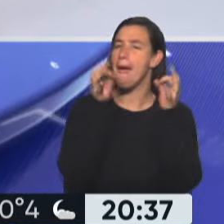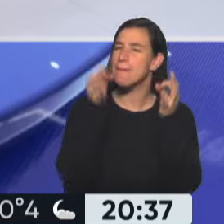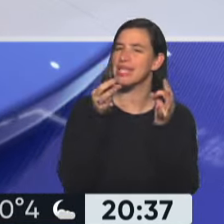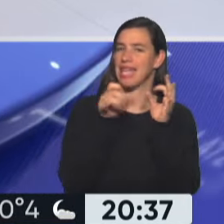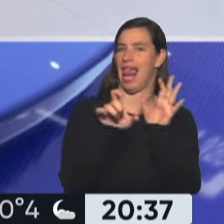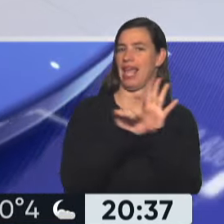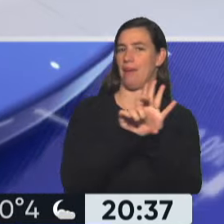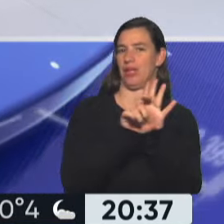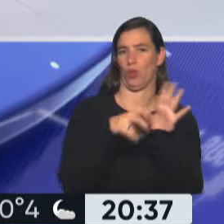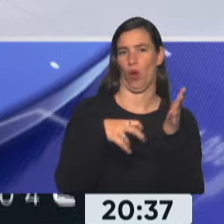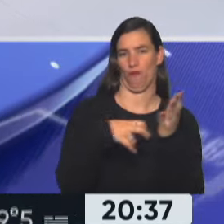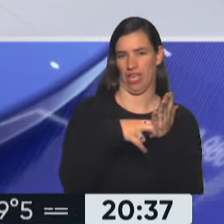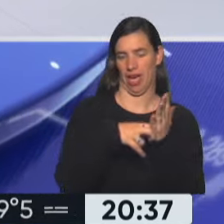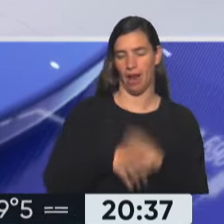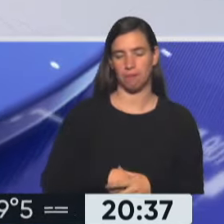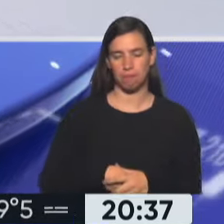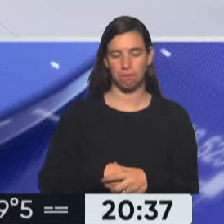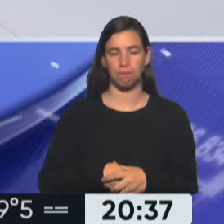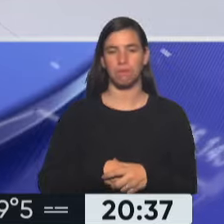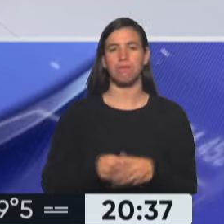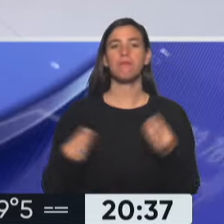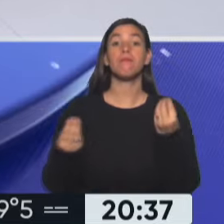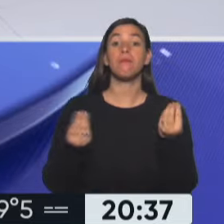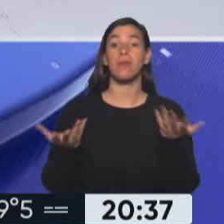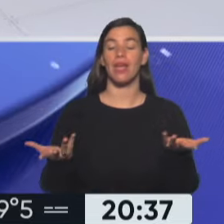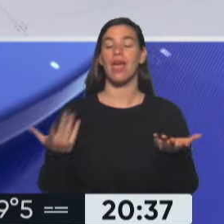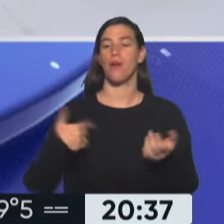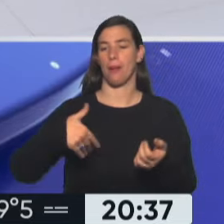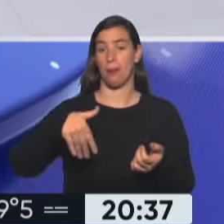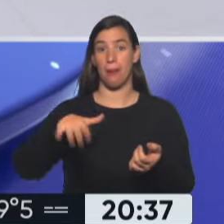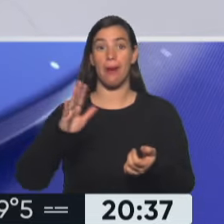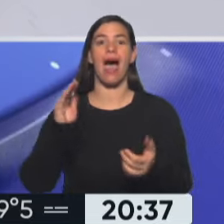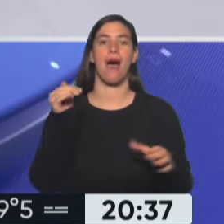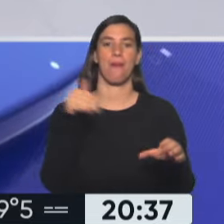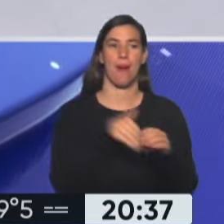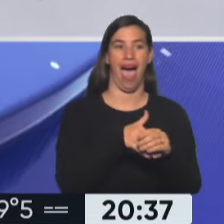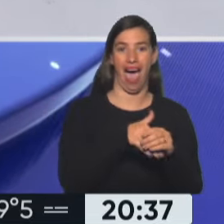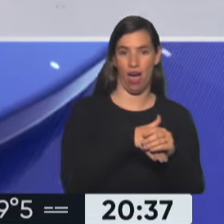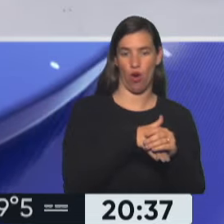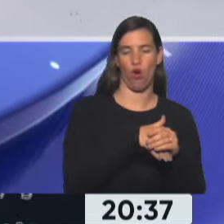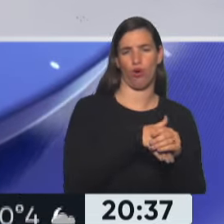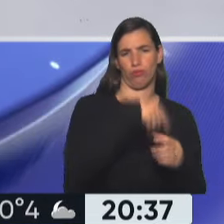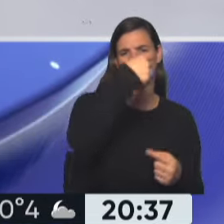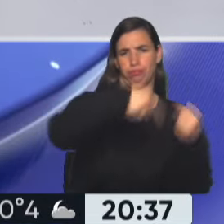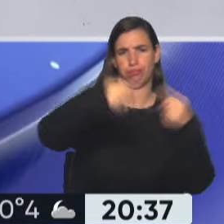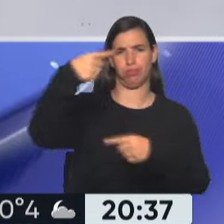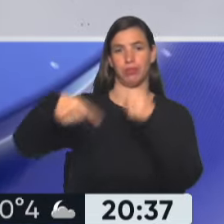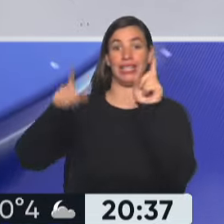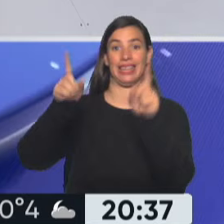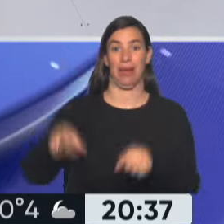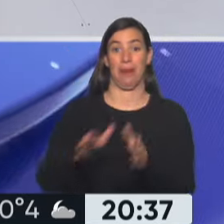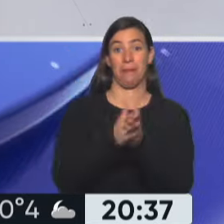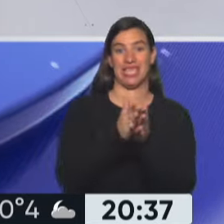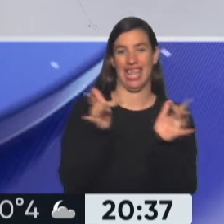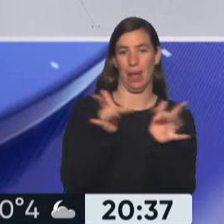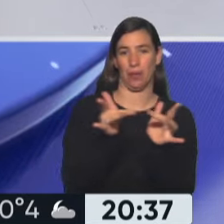tiene esta medida? Sin lugar a dudas, en las próximas horas, los diferentes bancos, como también las billeteras virtuales, van a empezar a tocar